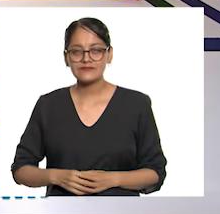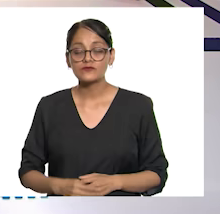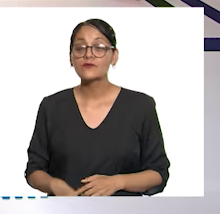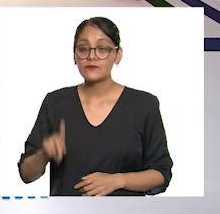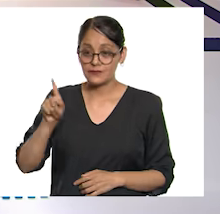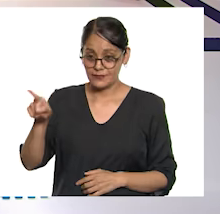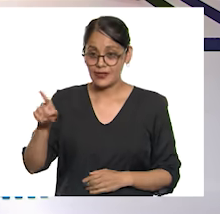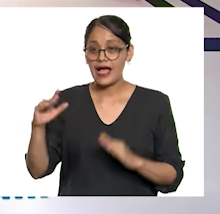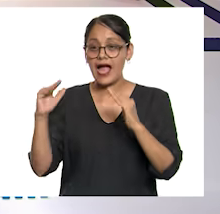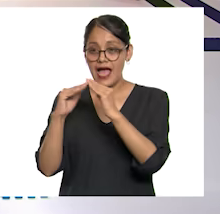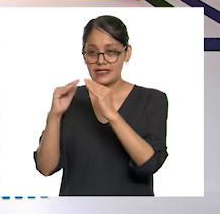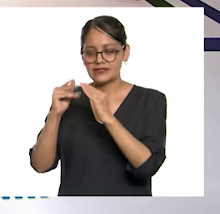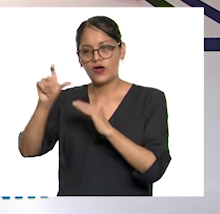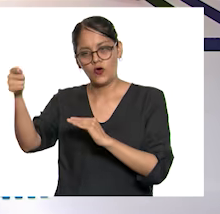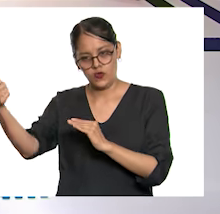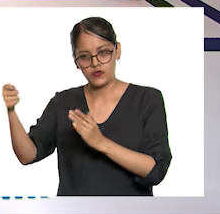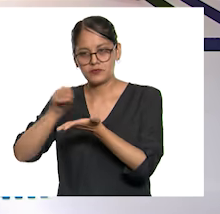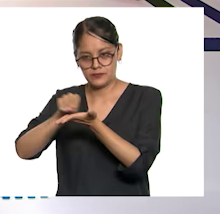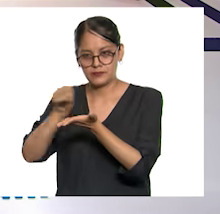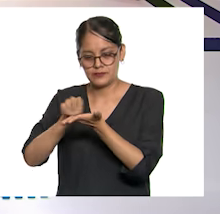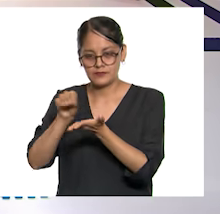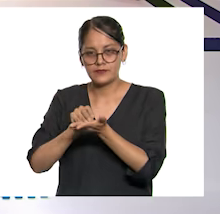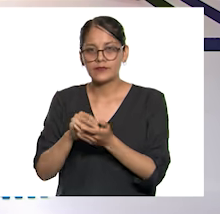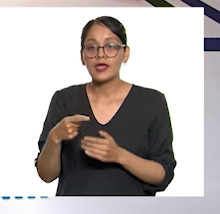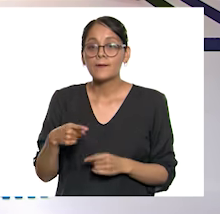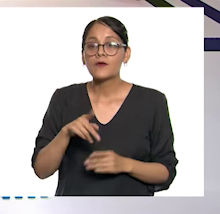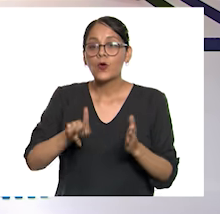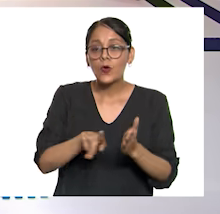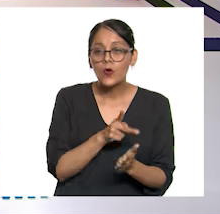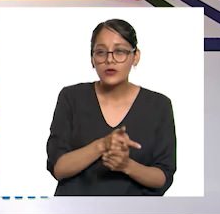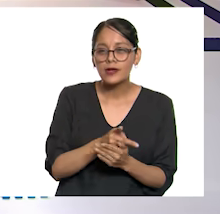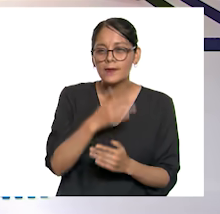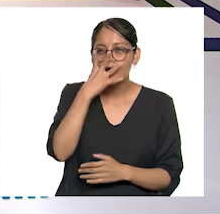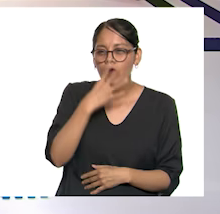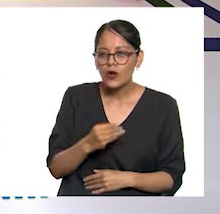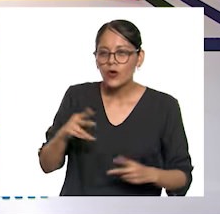y entonces se va a la casa del otro hermanito. Pero el lobo vuelve a soplar